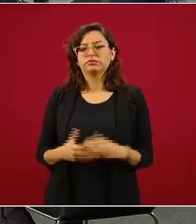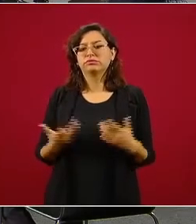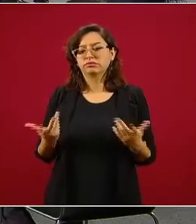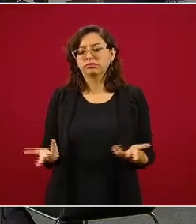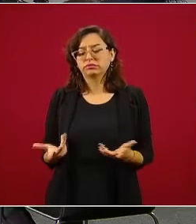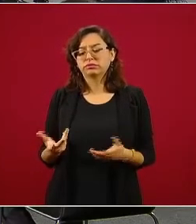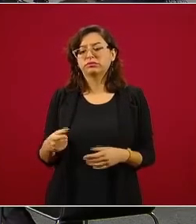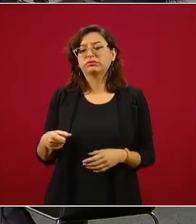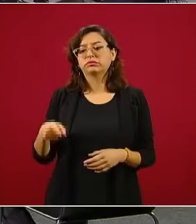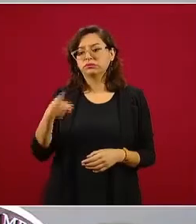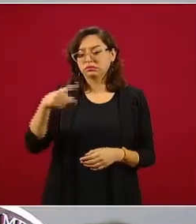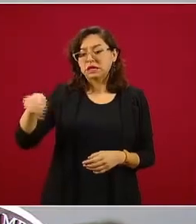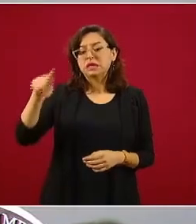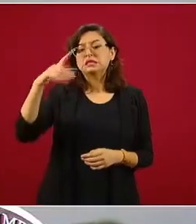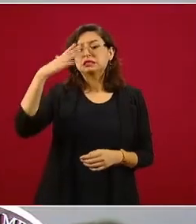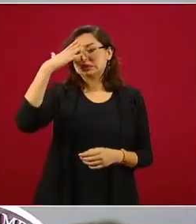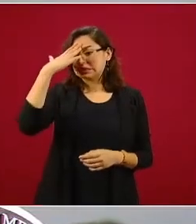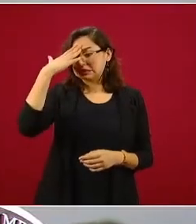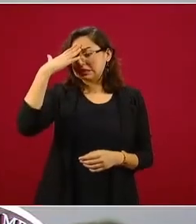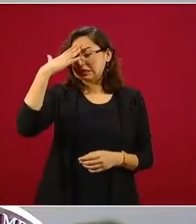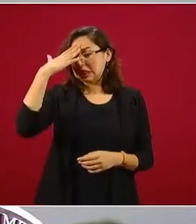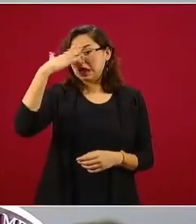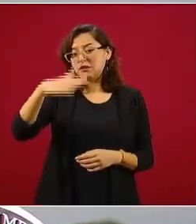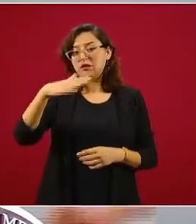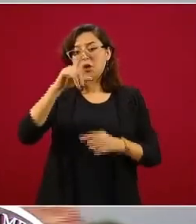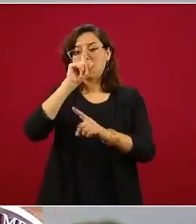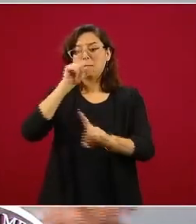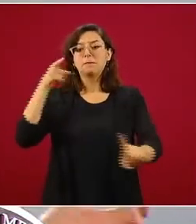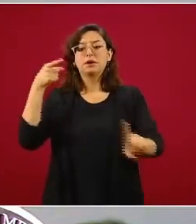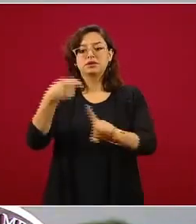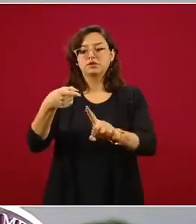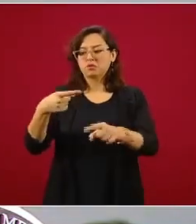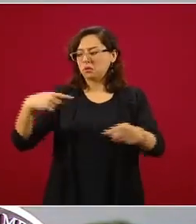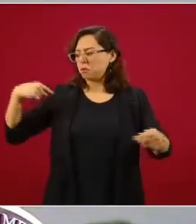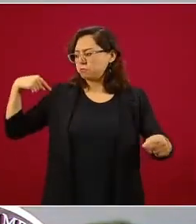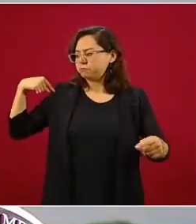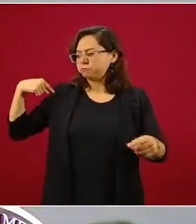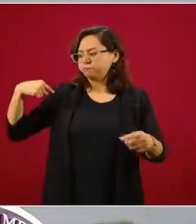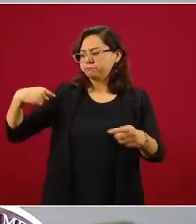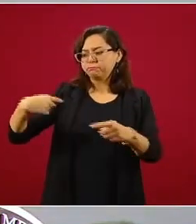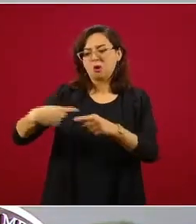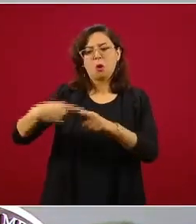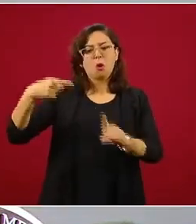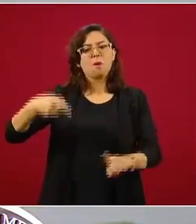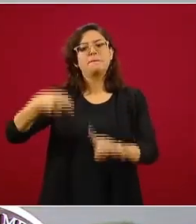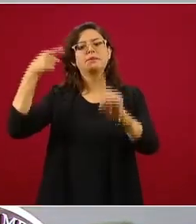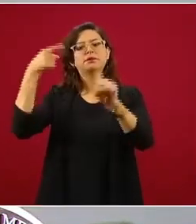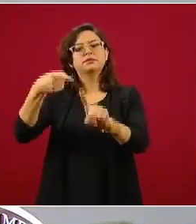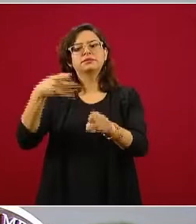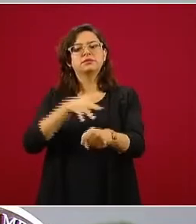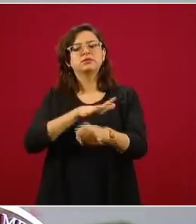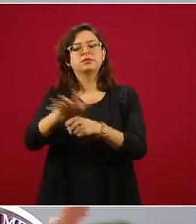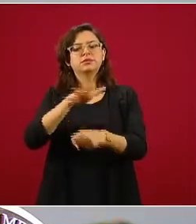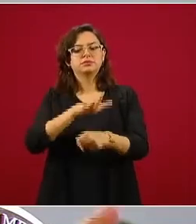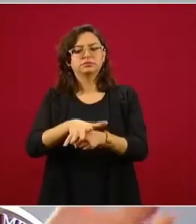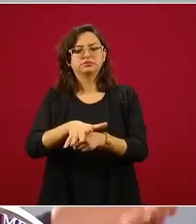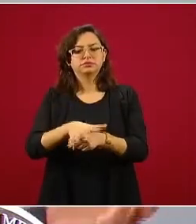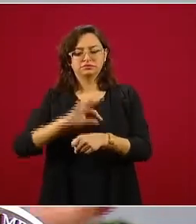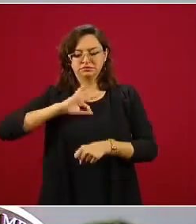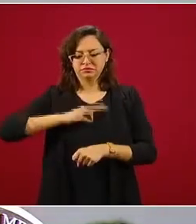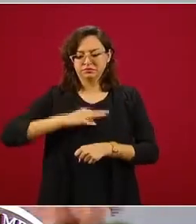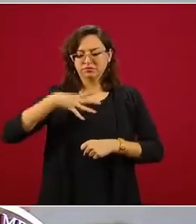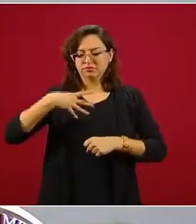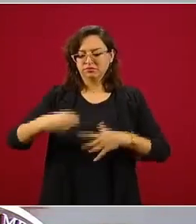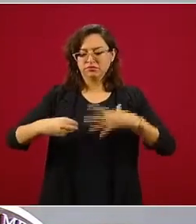dicho, tiene como propósito, ha tenido como propósito, reducir la frecuencia con